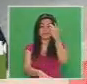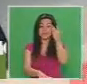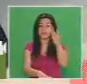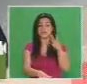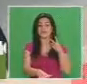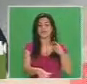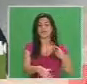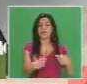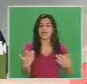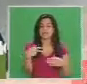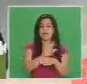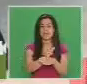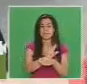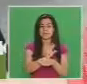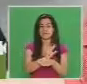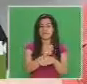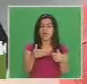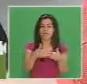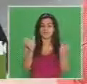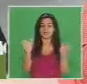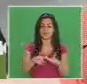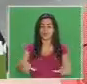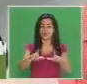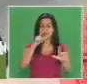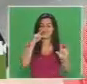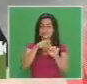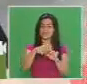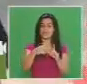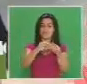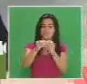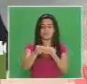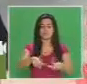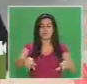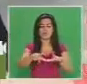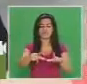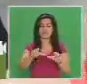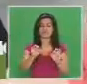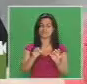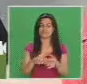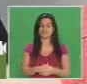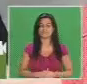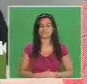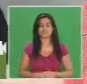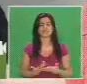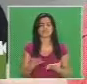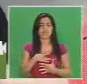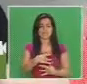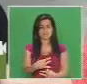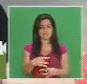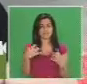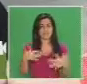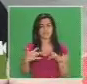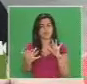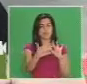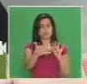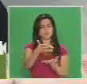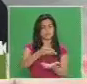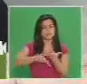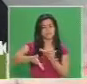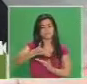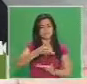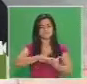venta, se apura también a abrirnos espacio para la limpieza que se está haciendo. Es bien interesante cómo se